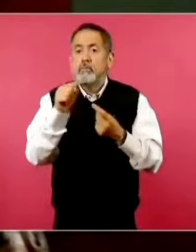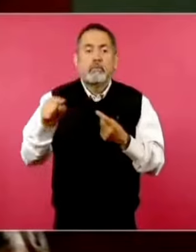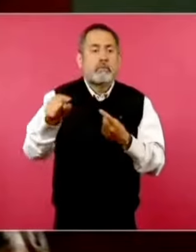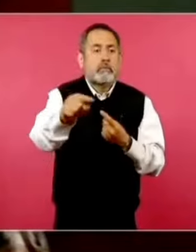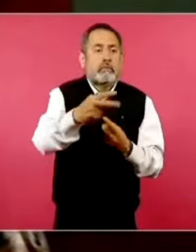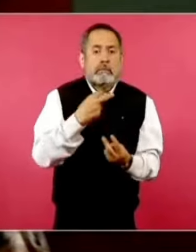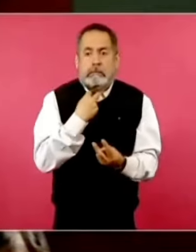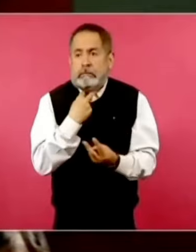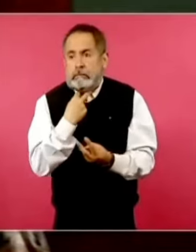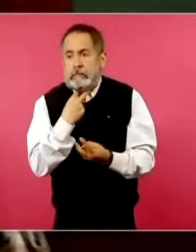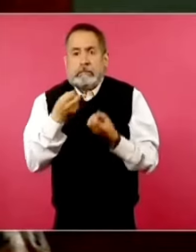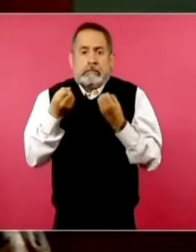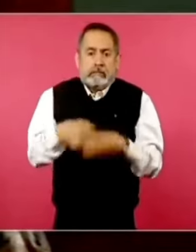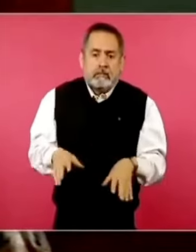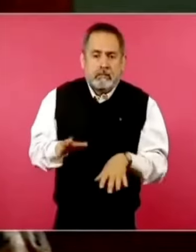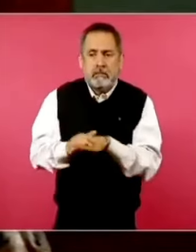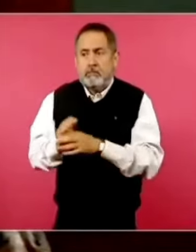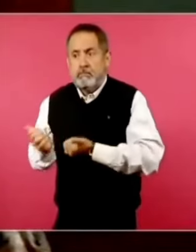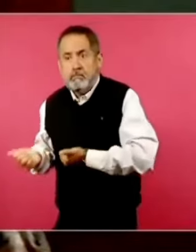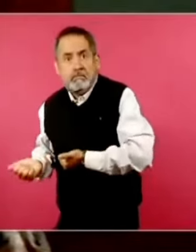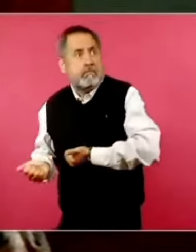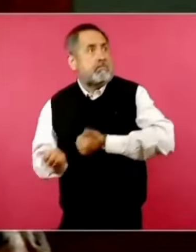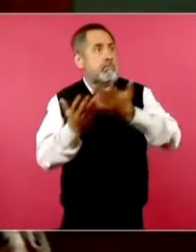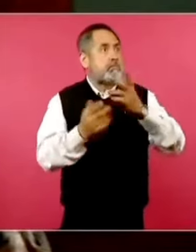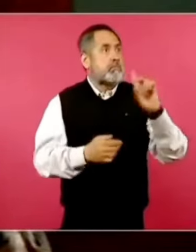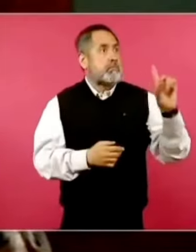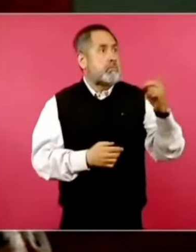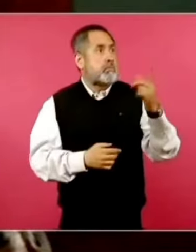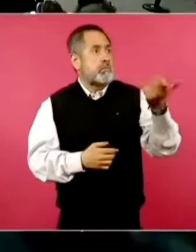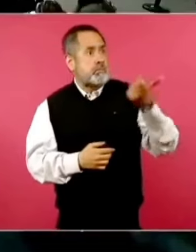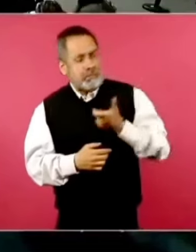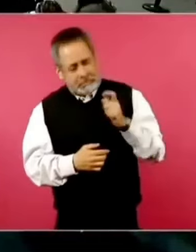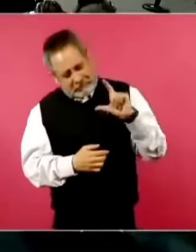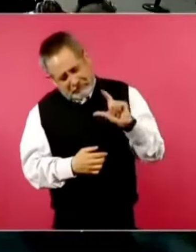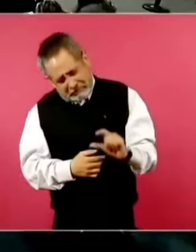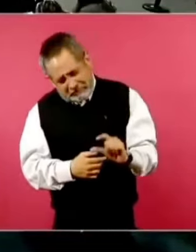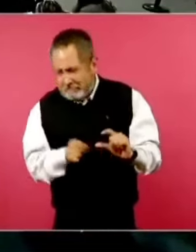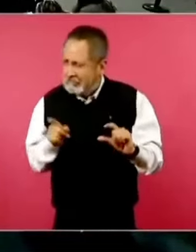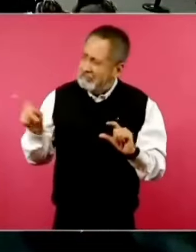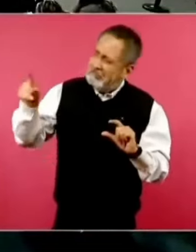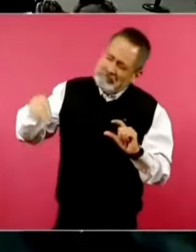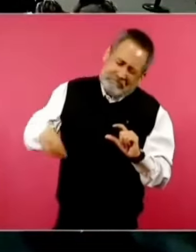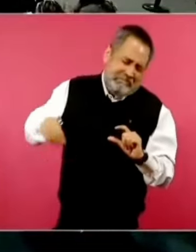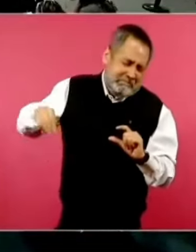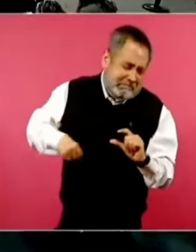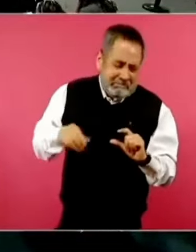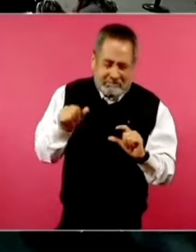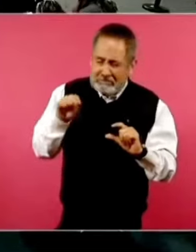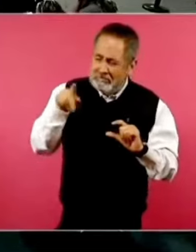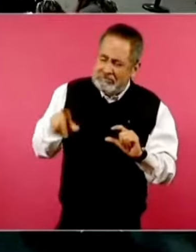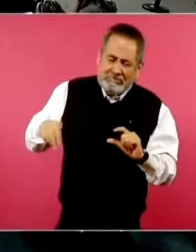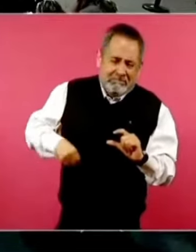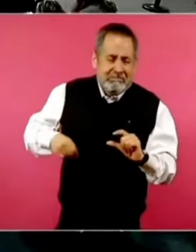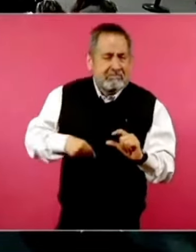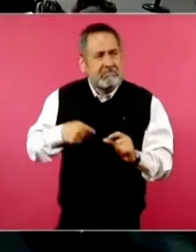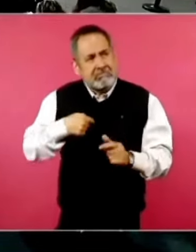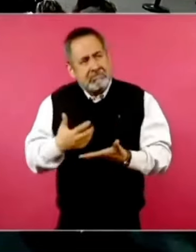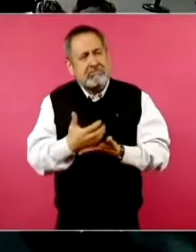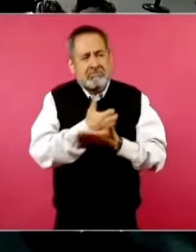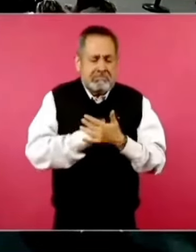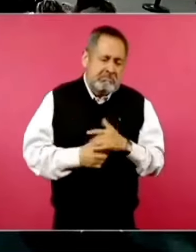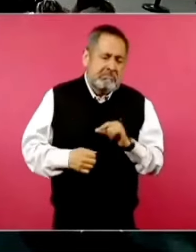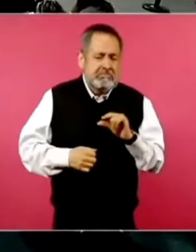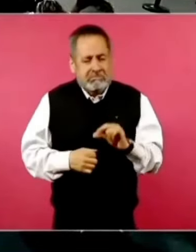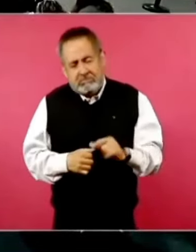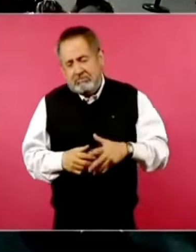dedican a la exportación. Y le echaban la culpa a usted, en particular por esa política tan exitosa de lograr